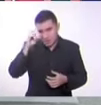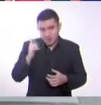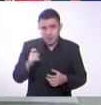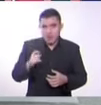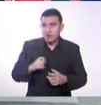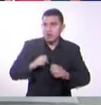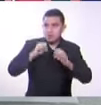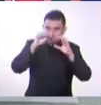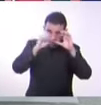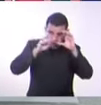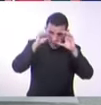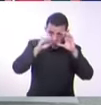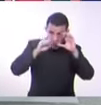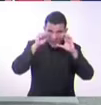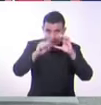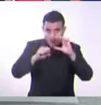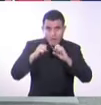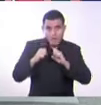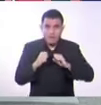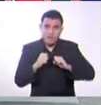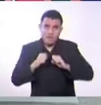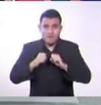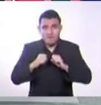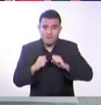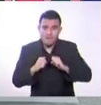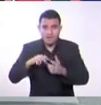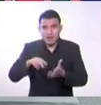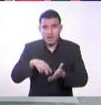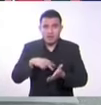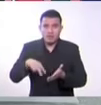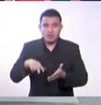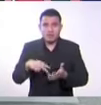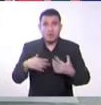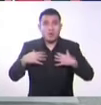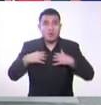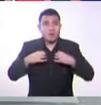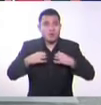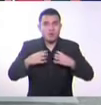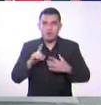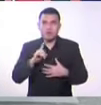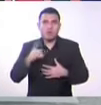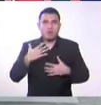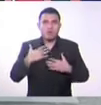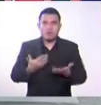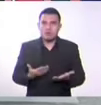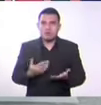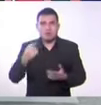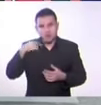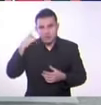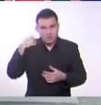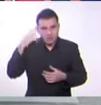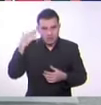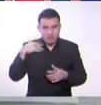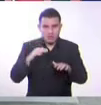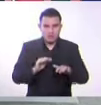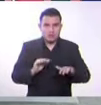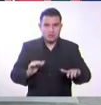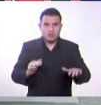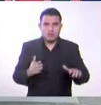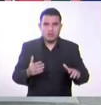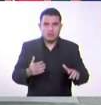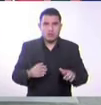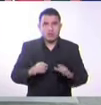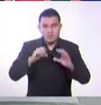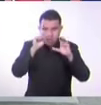video bailando, pero con ropa, no se puede subir, niños y niñas no se pueden subir